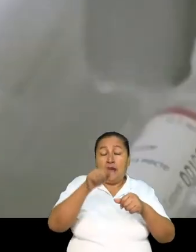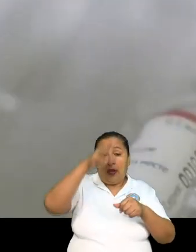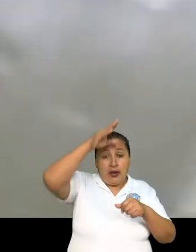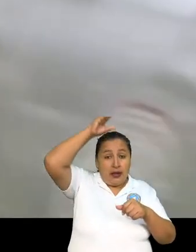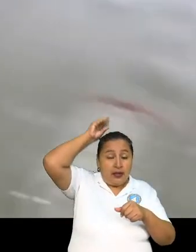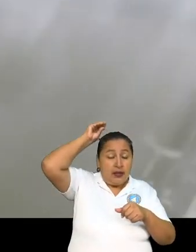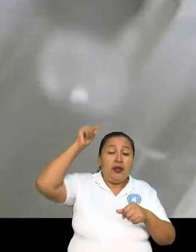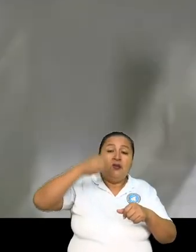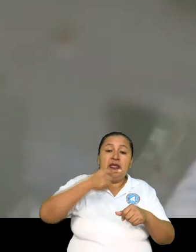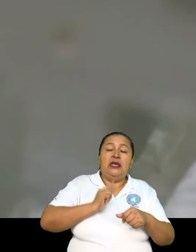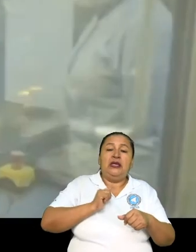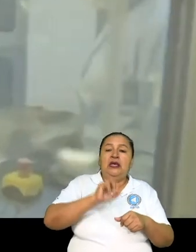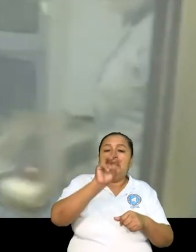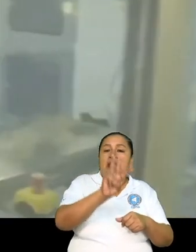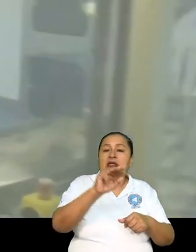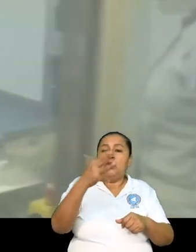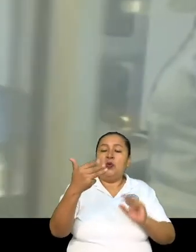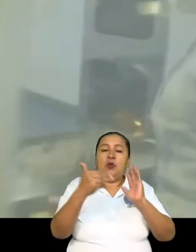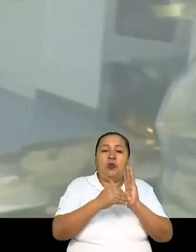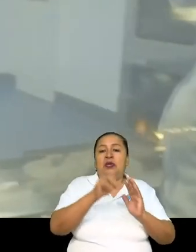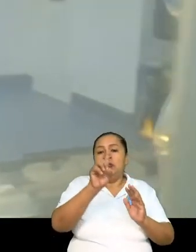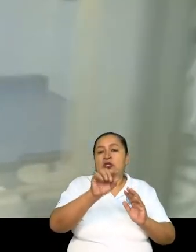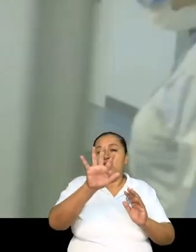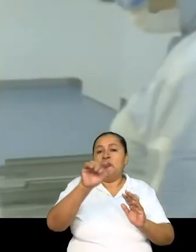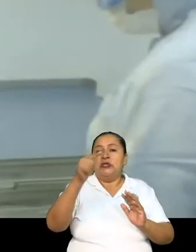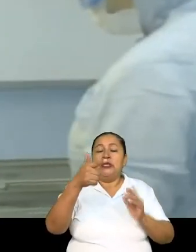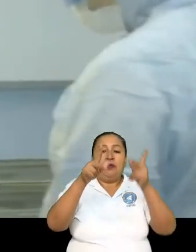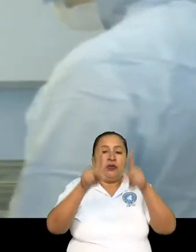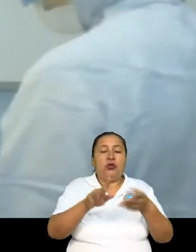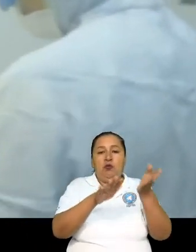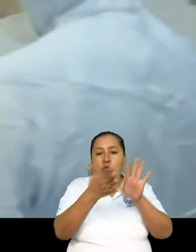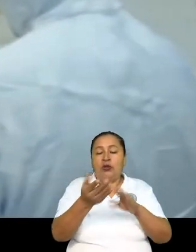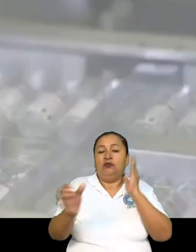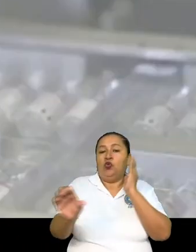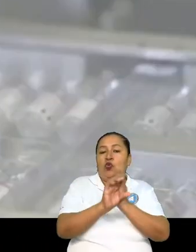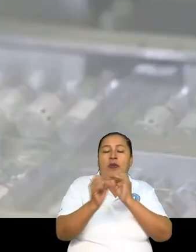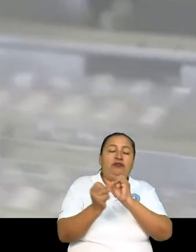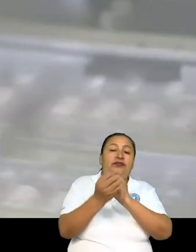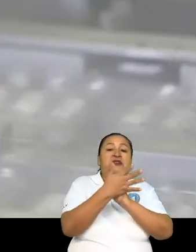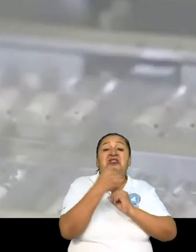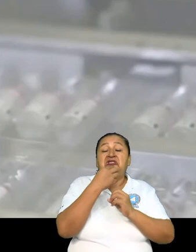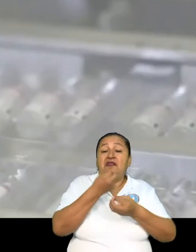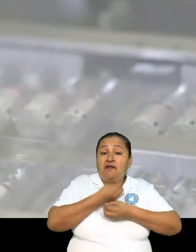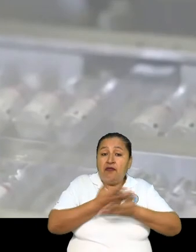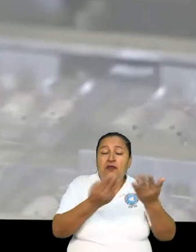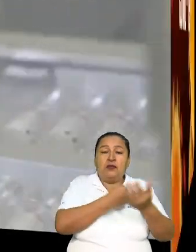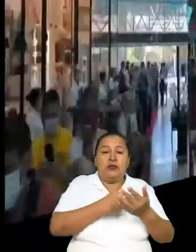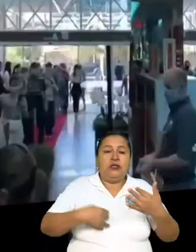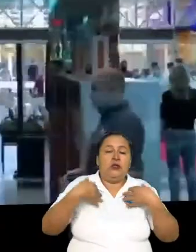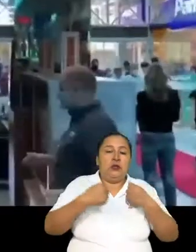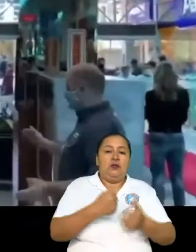registra ya 39.156 muertes por el coronavirus, de acuerdo con el informe diario que difunde el Ministerio de